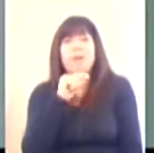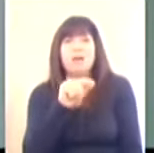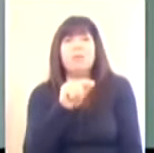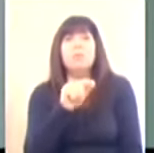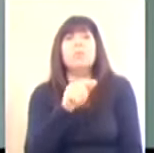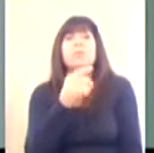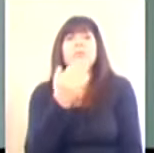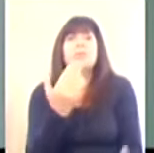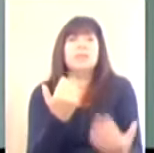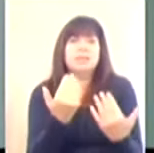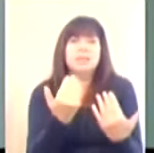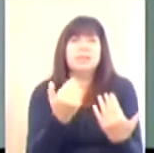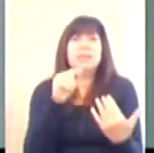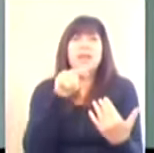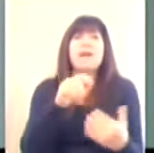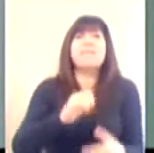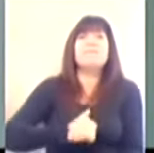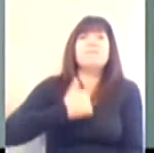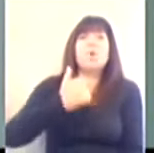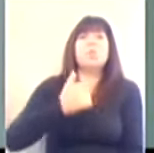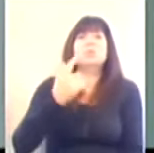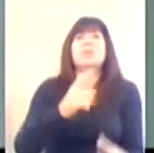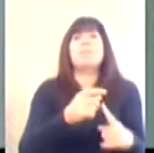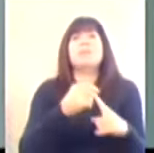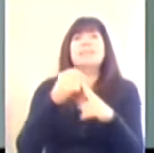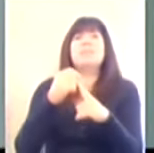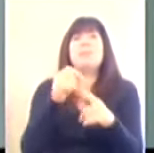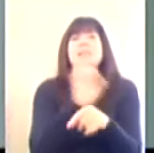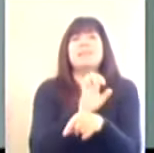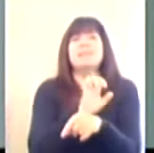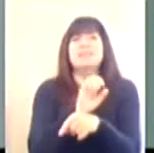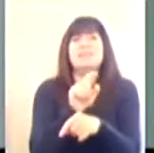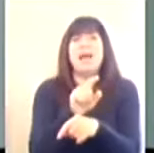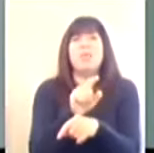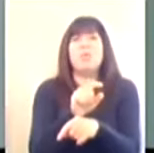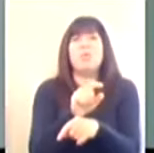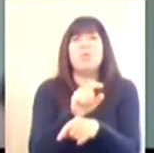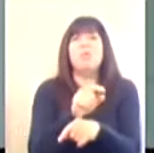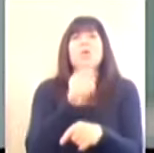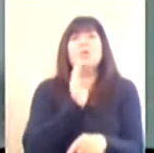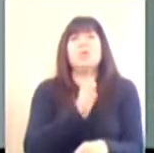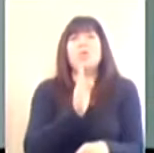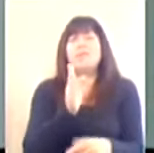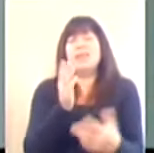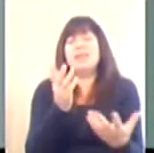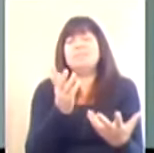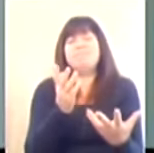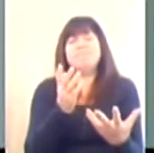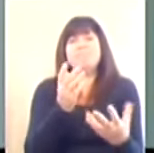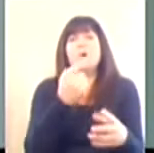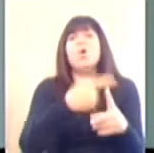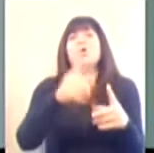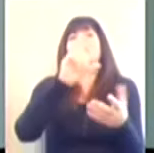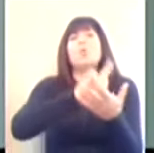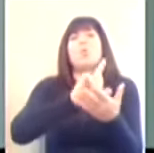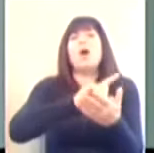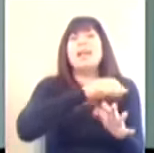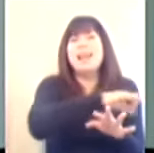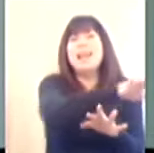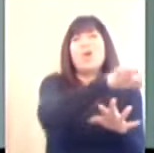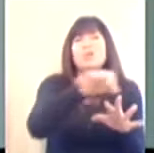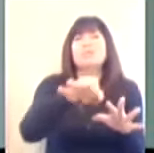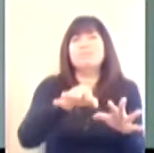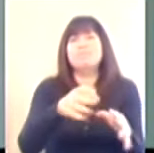necesita esa voluntad principalmente estatal, que todavía es periférica al lado de otras necesidades, y en eso yo creo que